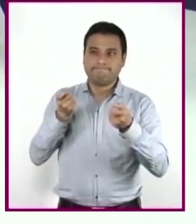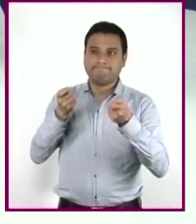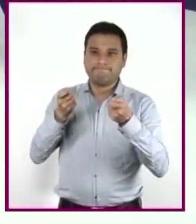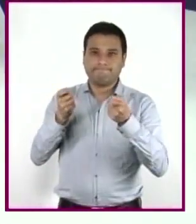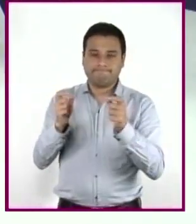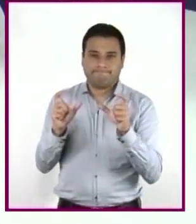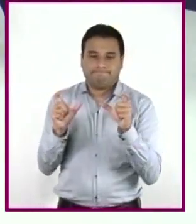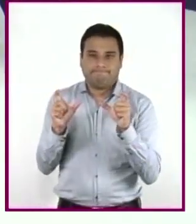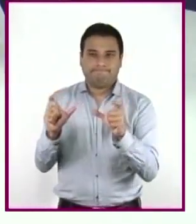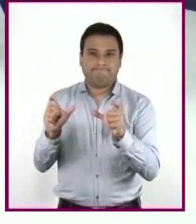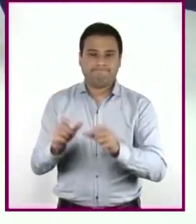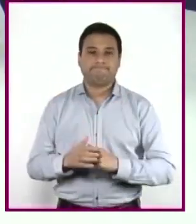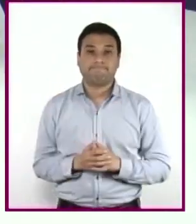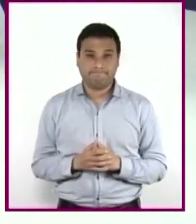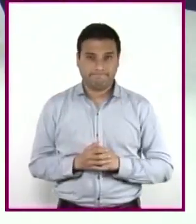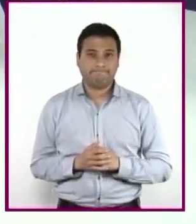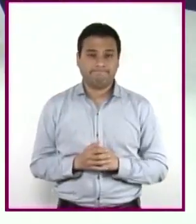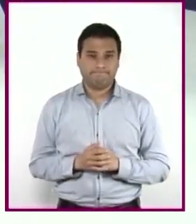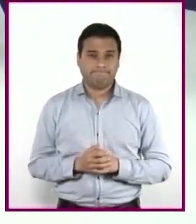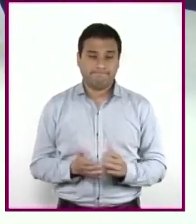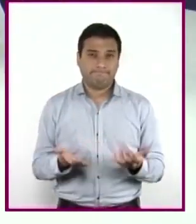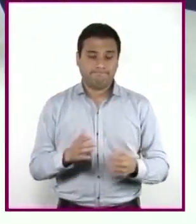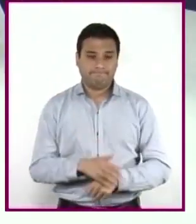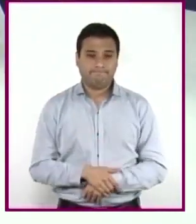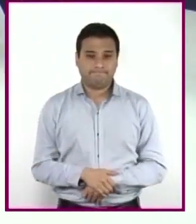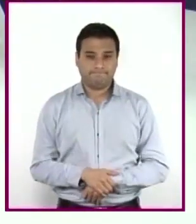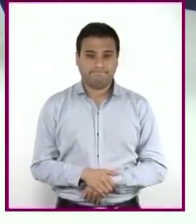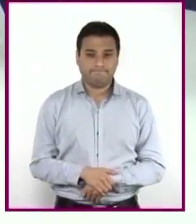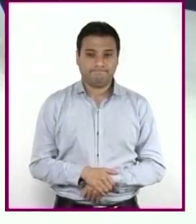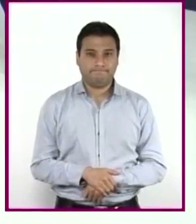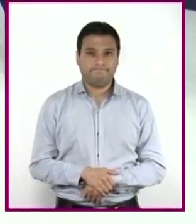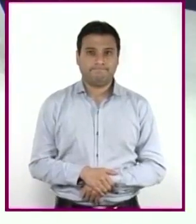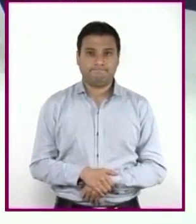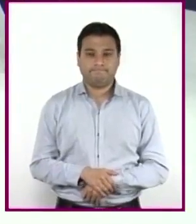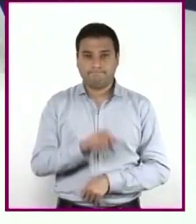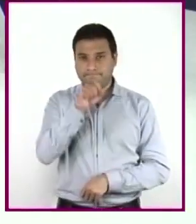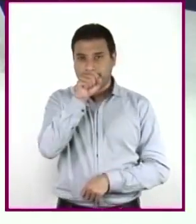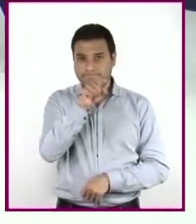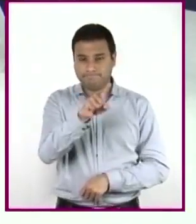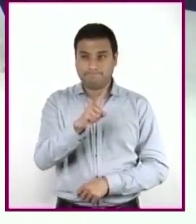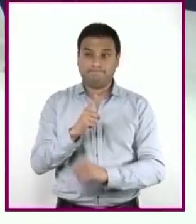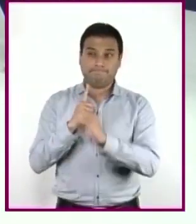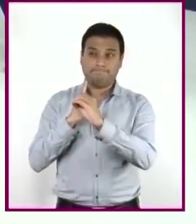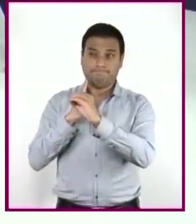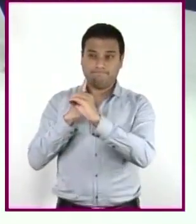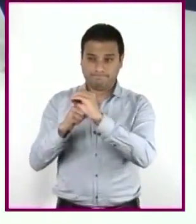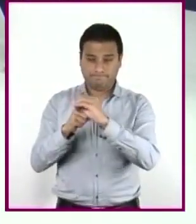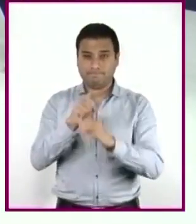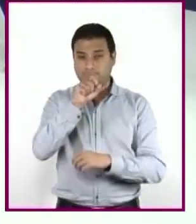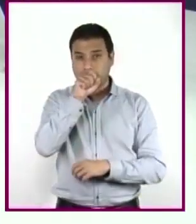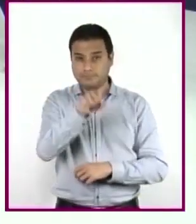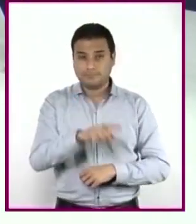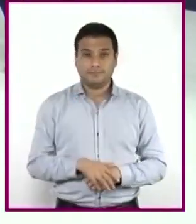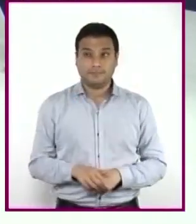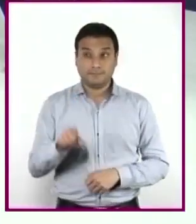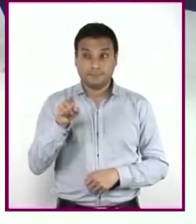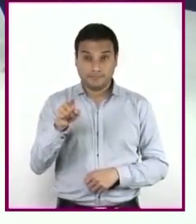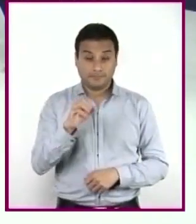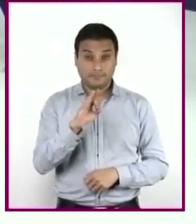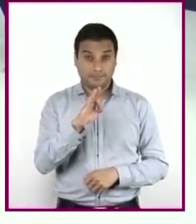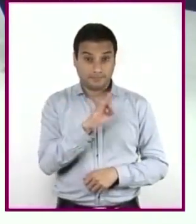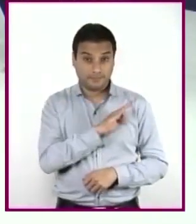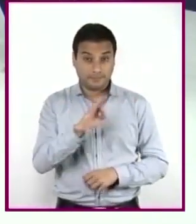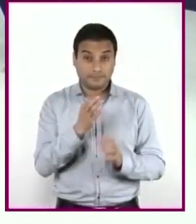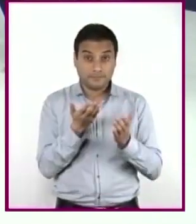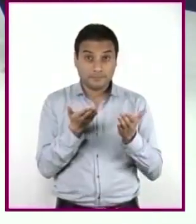de una regulación a sus cuentas. Lo bloqueó y además no le permitió seguir